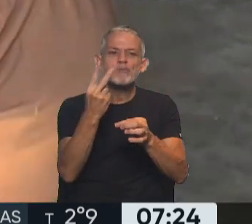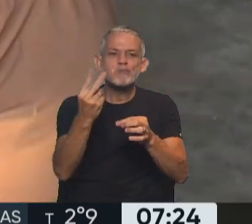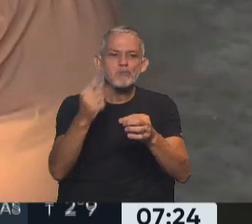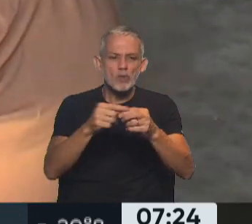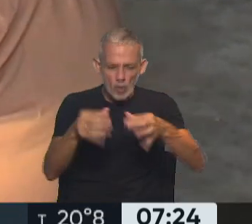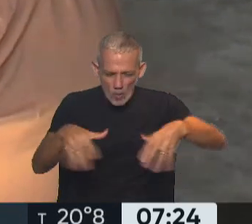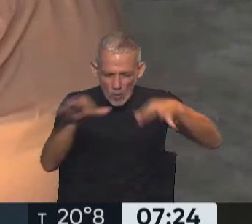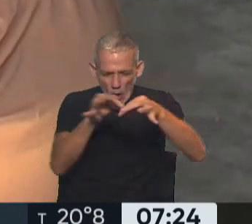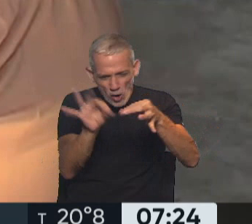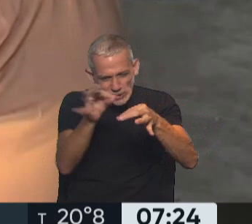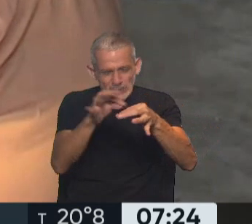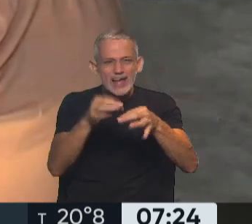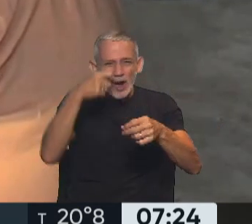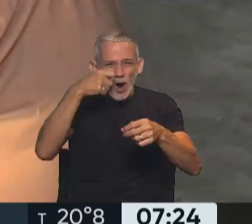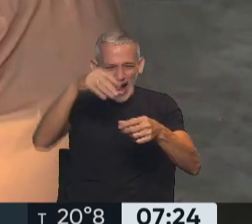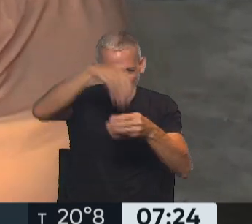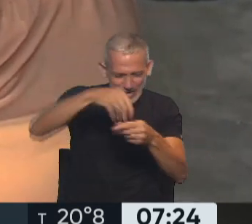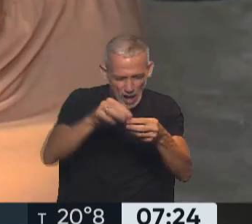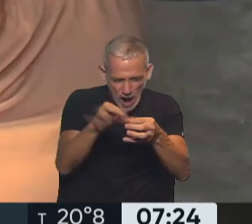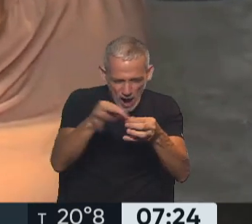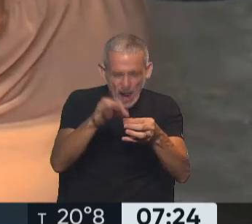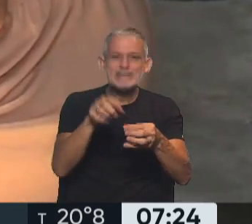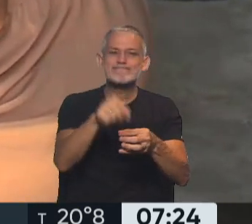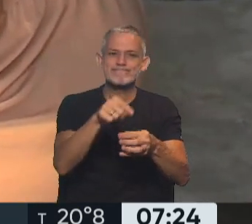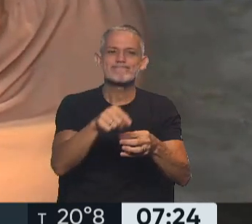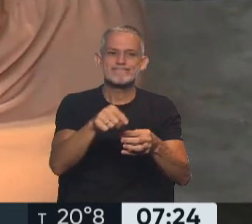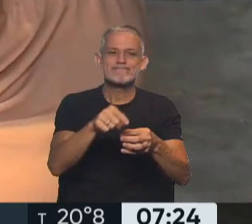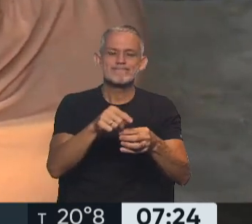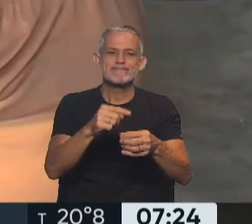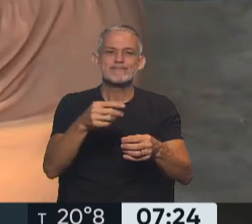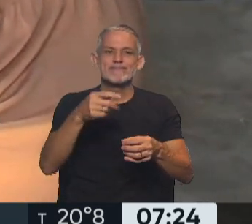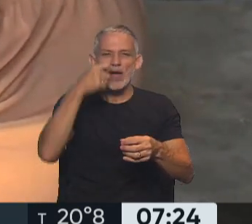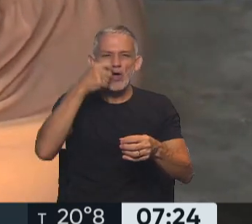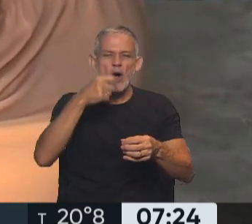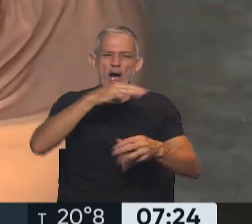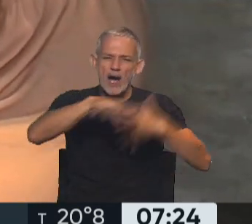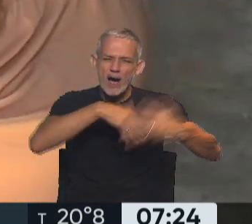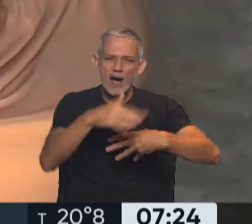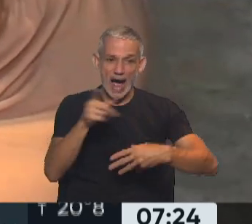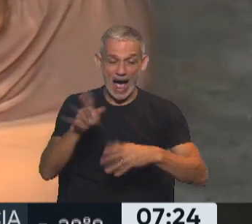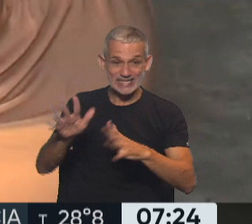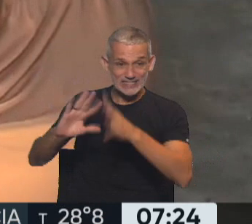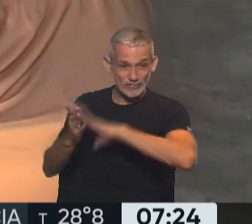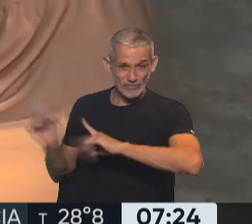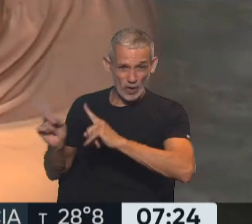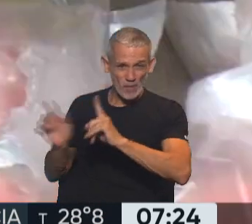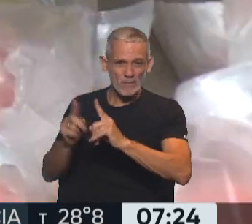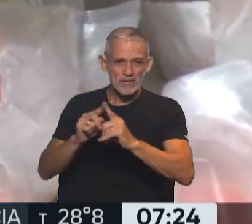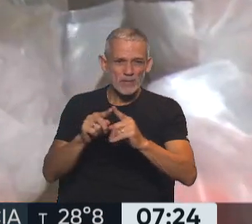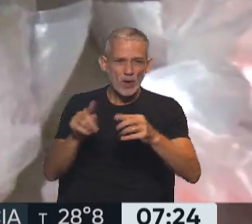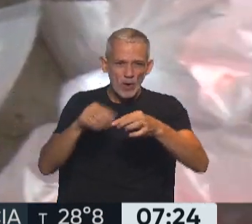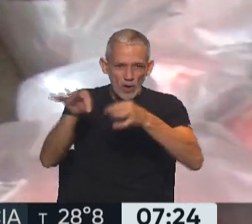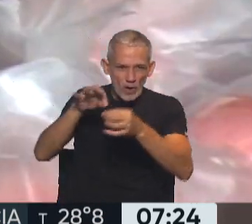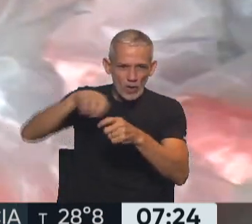estas bolsas de cocaína sería la droga envenenada. Esta forma tendría el envoltorio, una doble